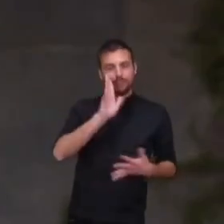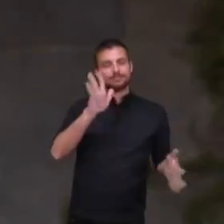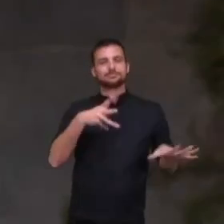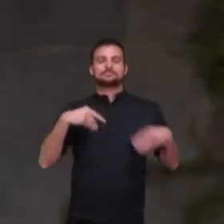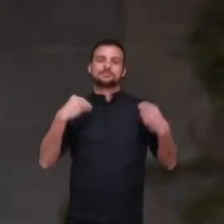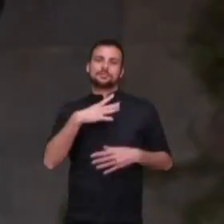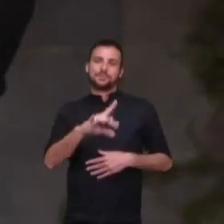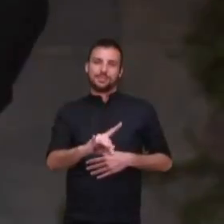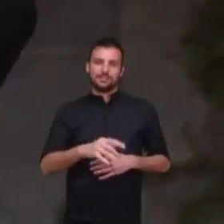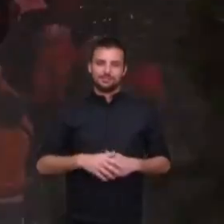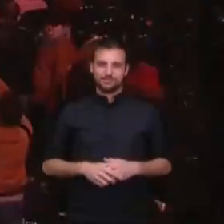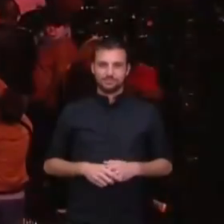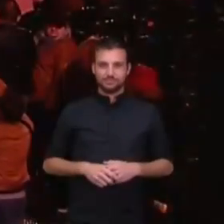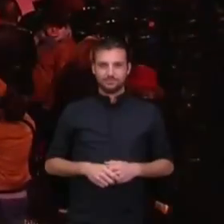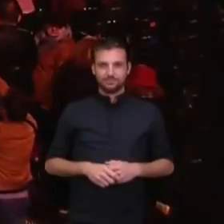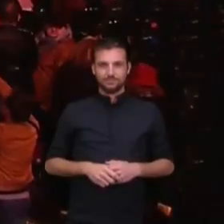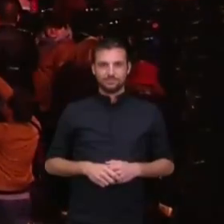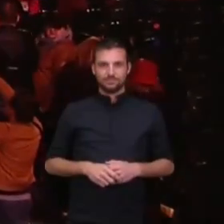vivirlo.